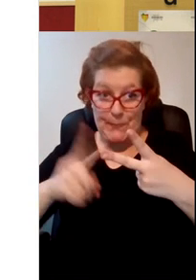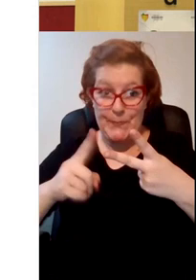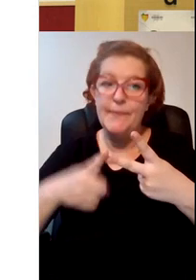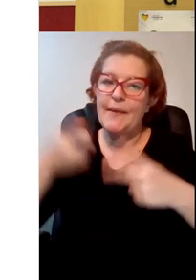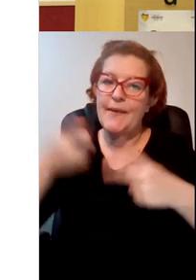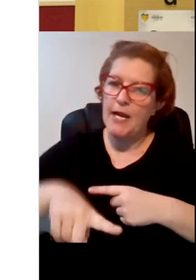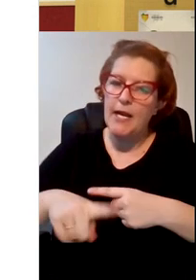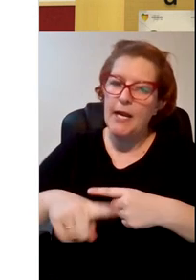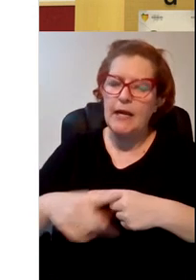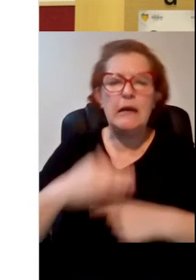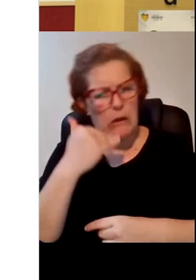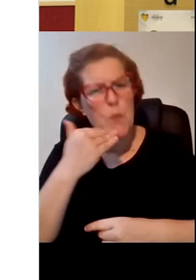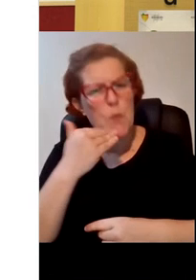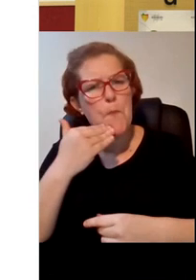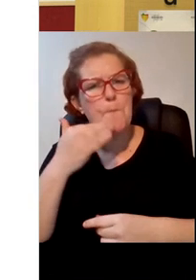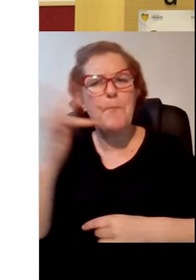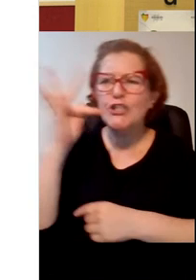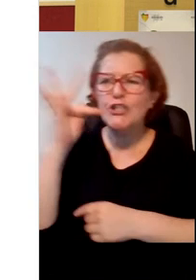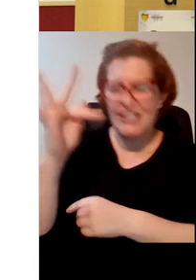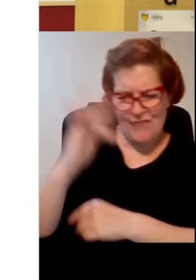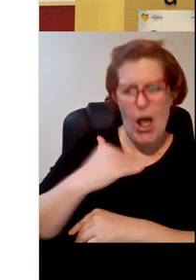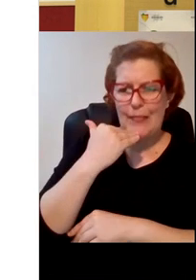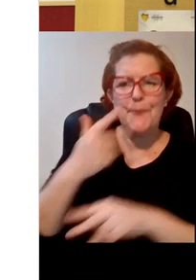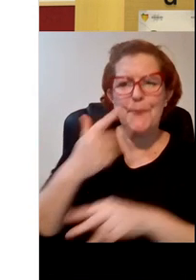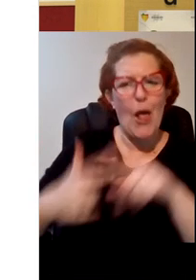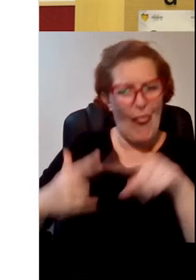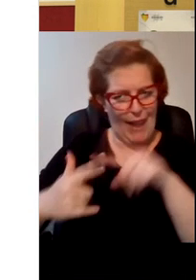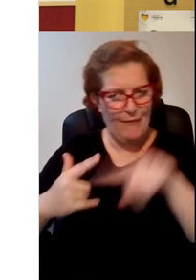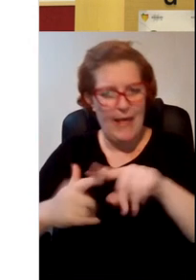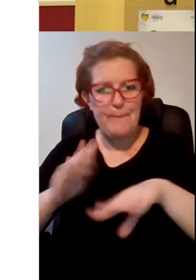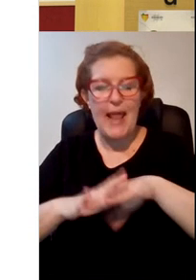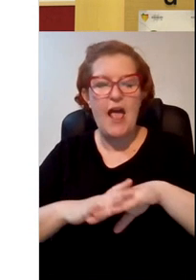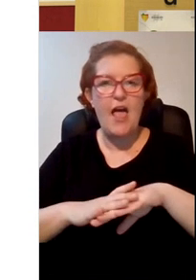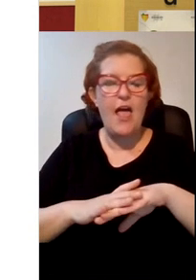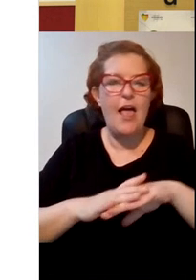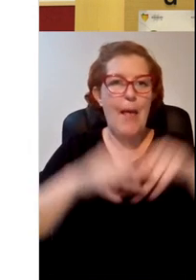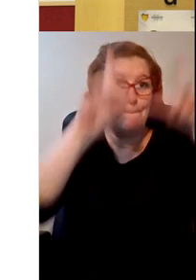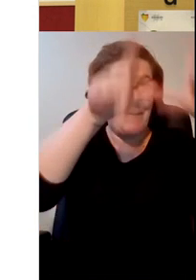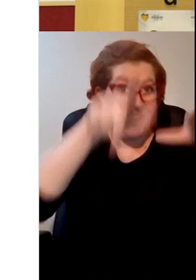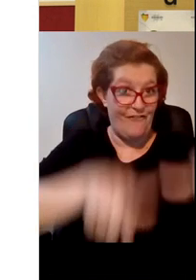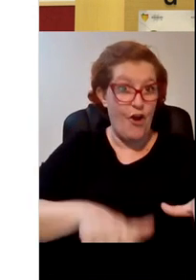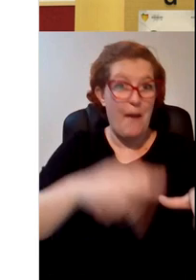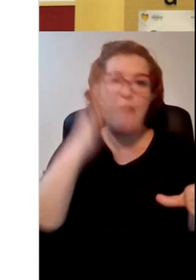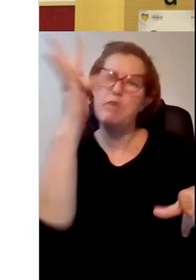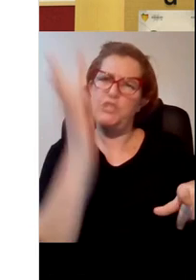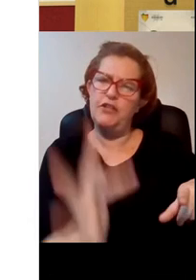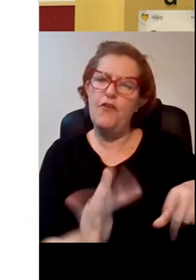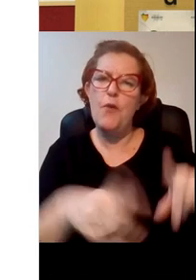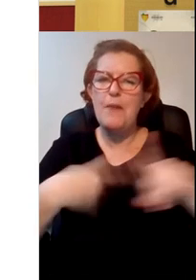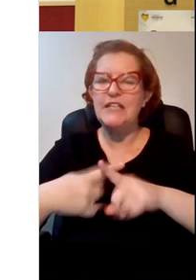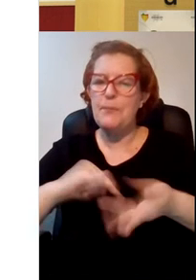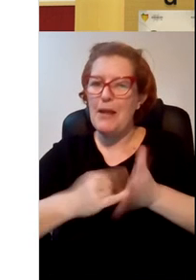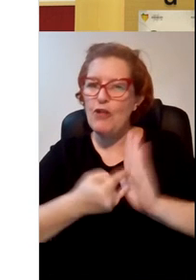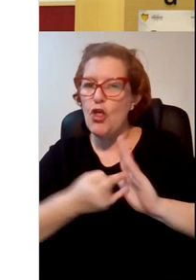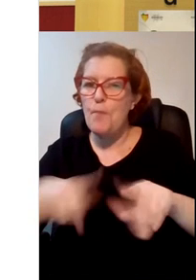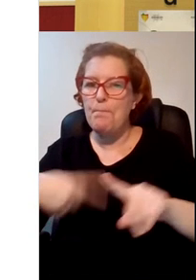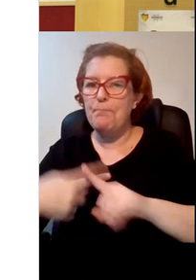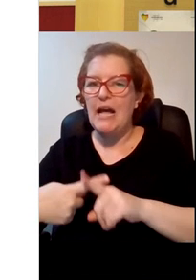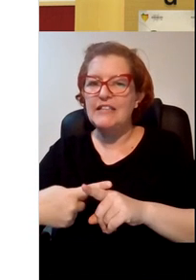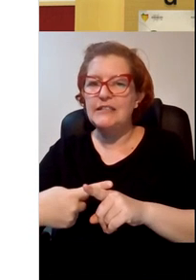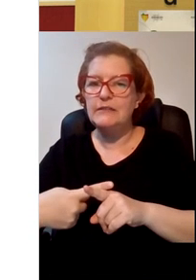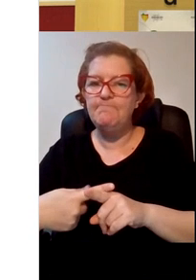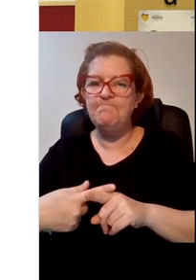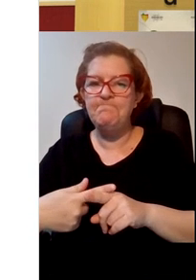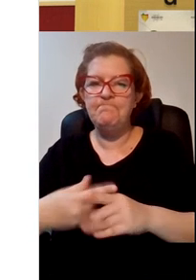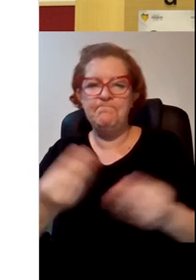hubo una correlación positiva moderada entre la valoración de las plataformas y el método utilizado y la percepción de la calidad general